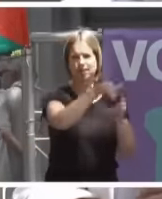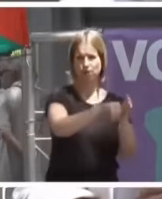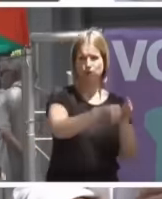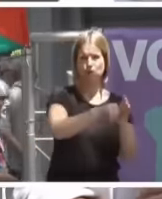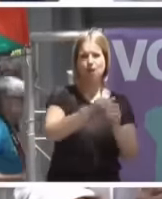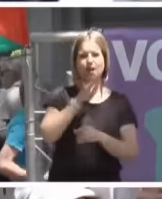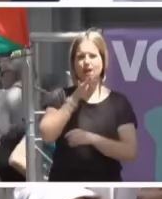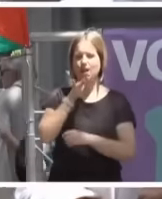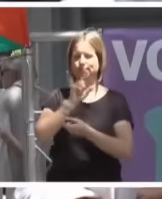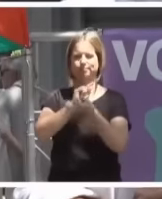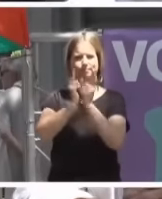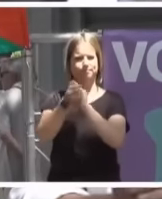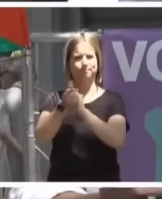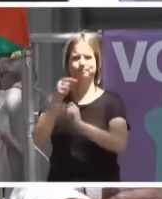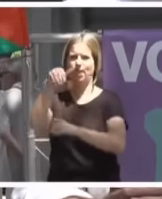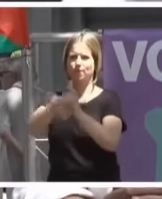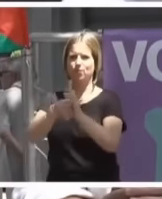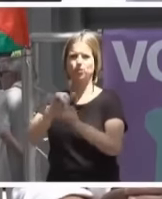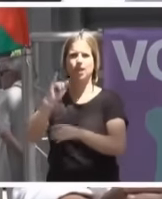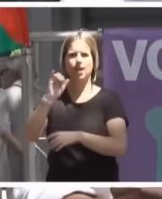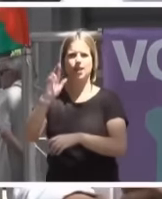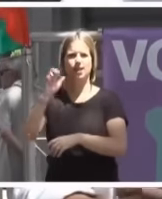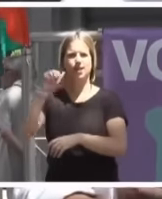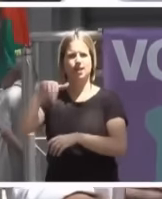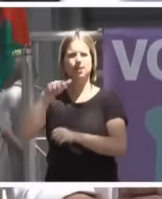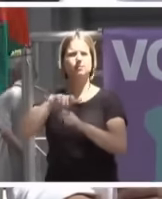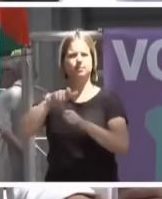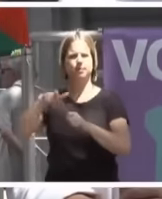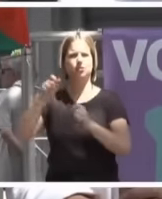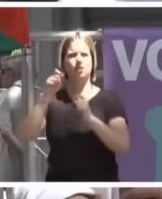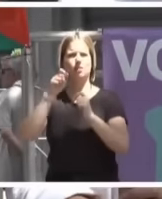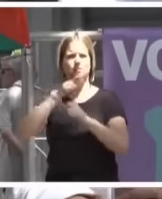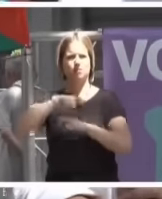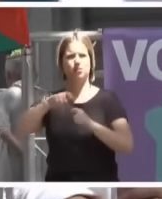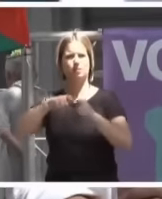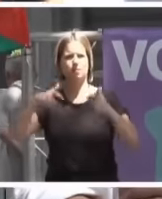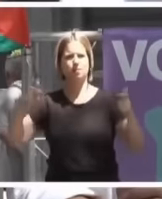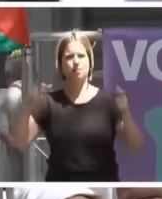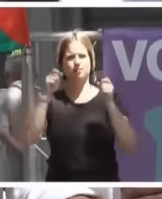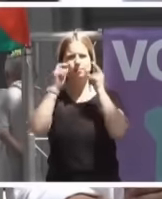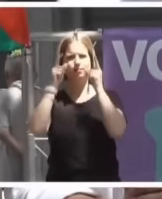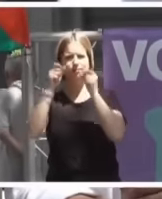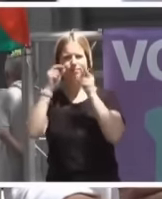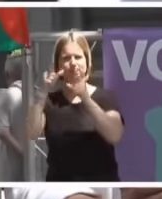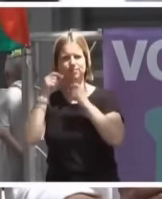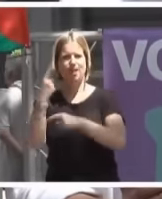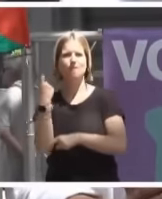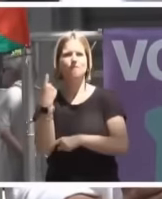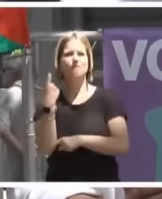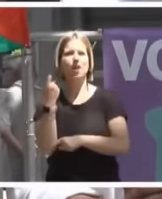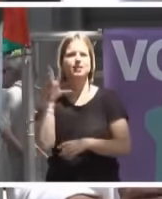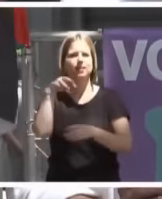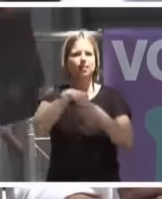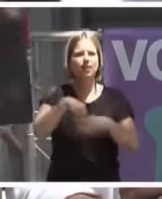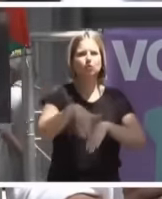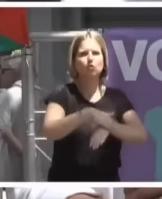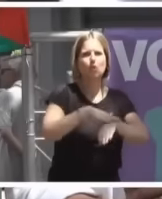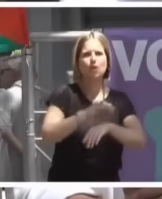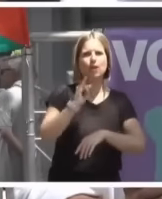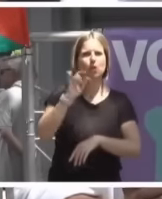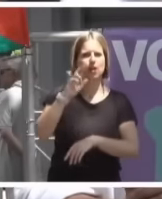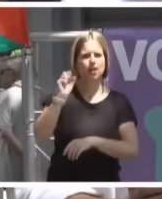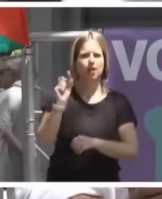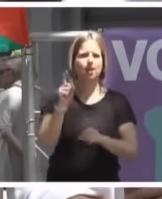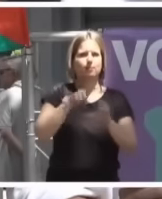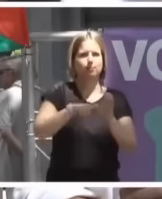que ahora va a votar a Irene, porque cada vez más gente se está dando cuenta que se echa en falta a Irene en este gobierno, que se echa en falta